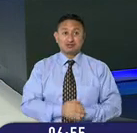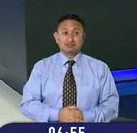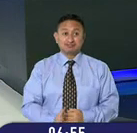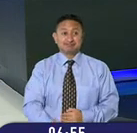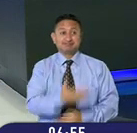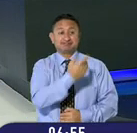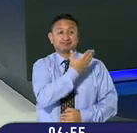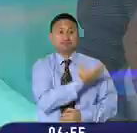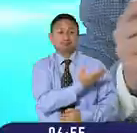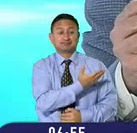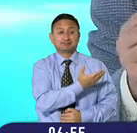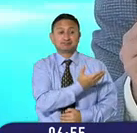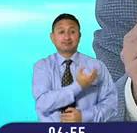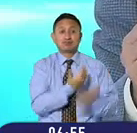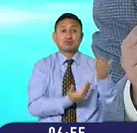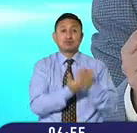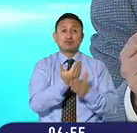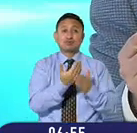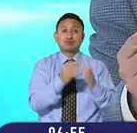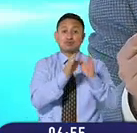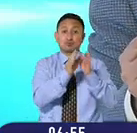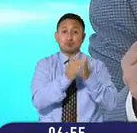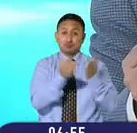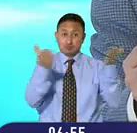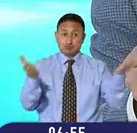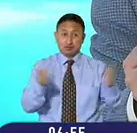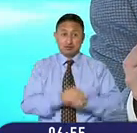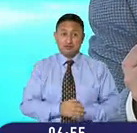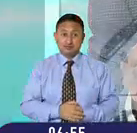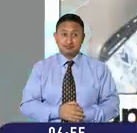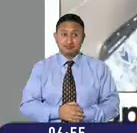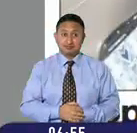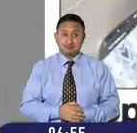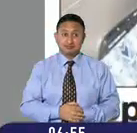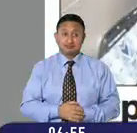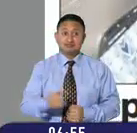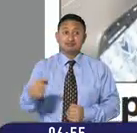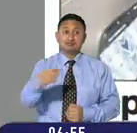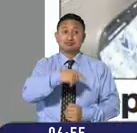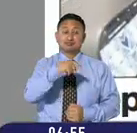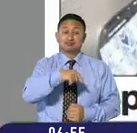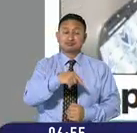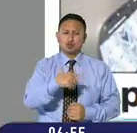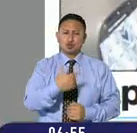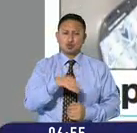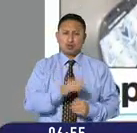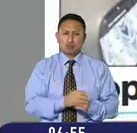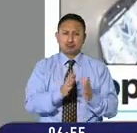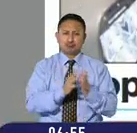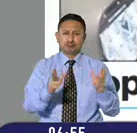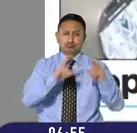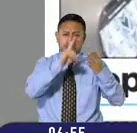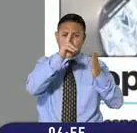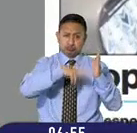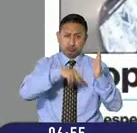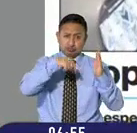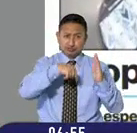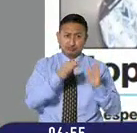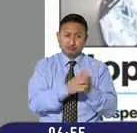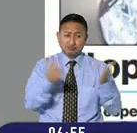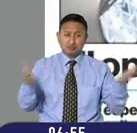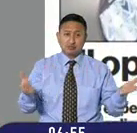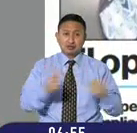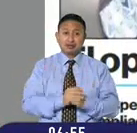aquí llegó. Me gusta el formato nuevo del comercio, déjame decirle, ¿eh? Mucho para leer dentro de esta edición impresa del diario El